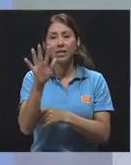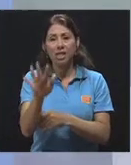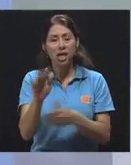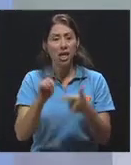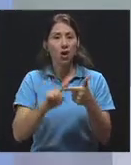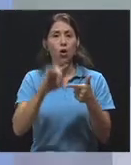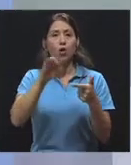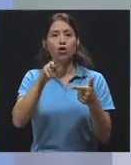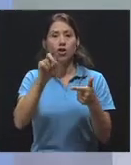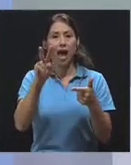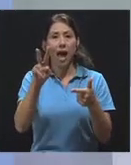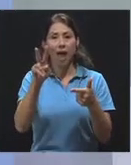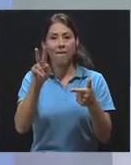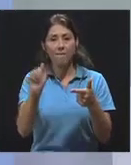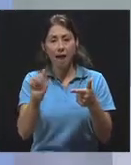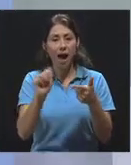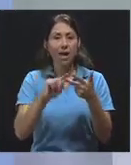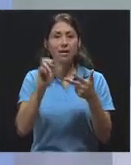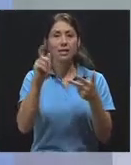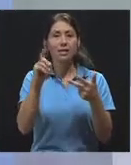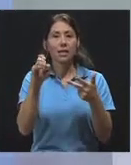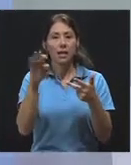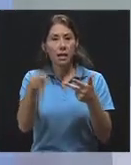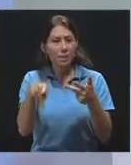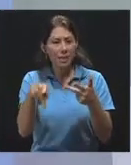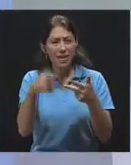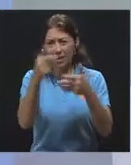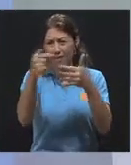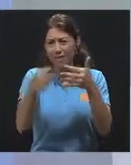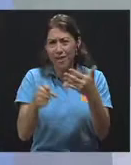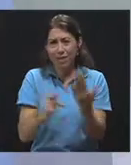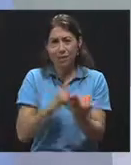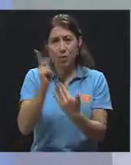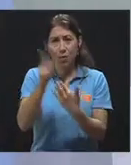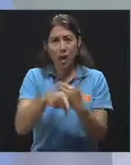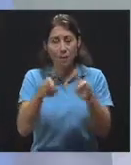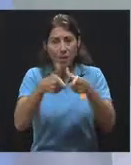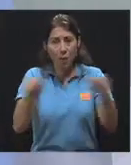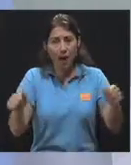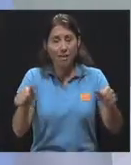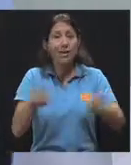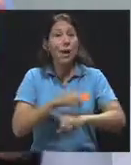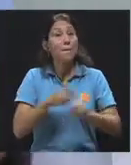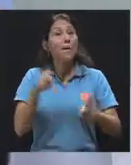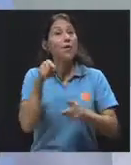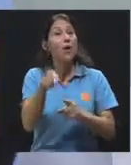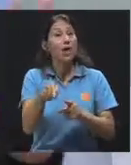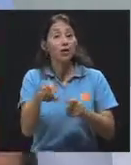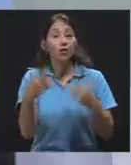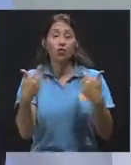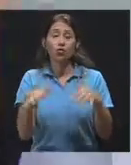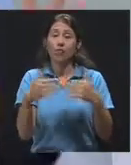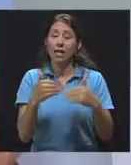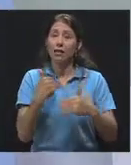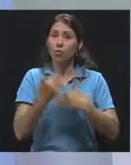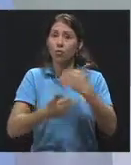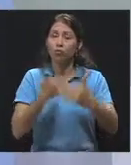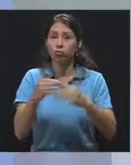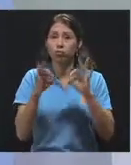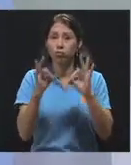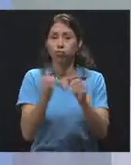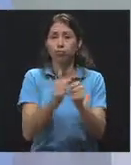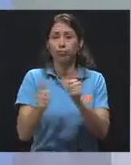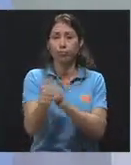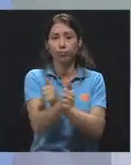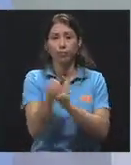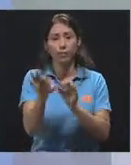HTML5, CSS3, JavaScript, todas estas cosas. Hacen todo. De pura programación, pero son los que están más en la parte de adelante del sitio, se